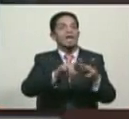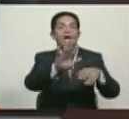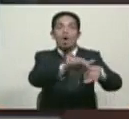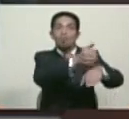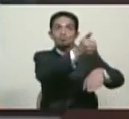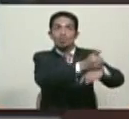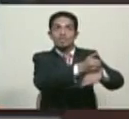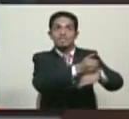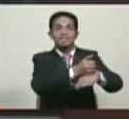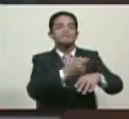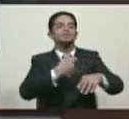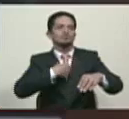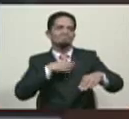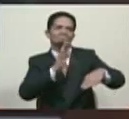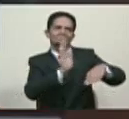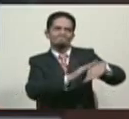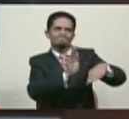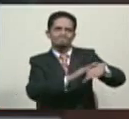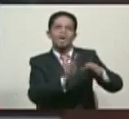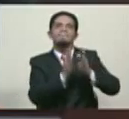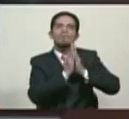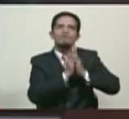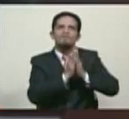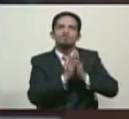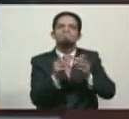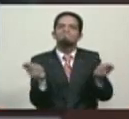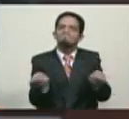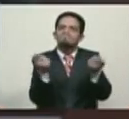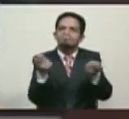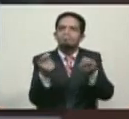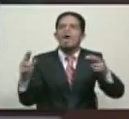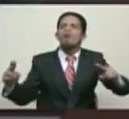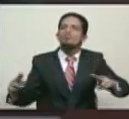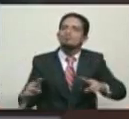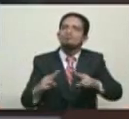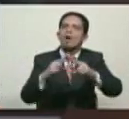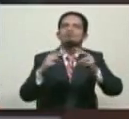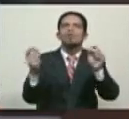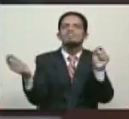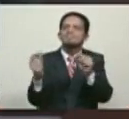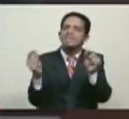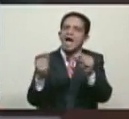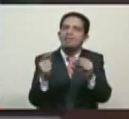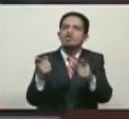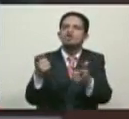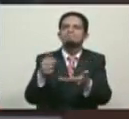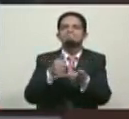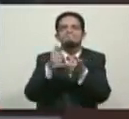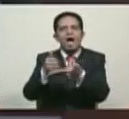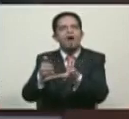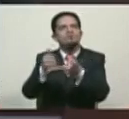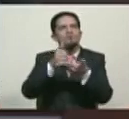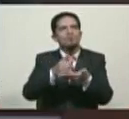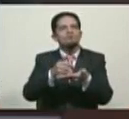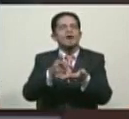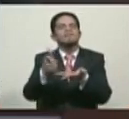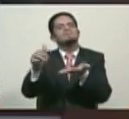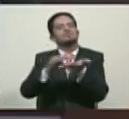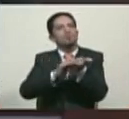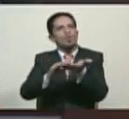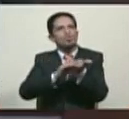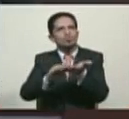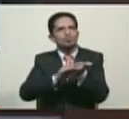le exhortamos que continúen propiciando el encuentro fraterno, el diálogo constructivo y las salidas pacíficas